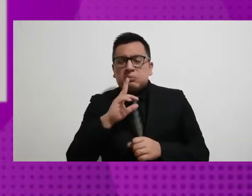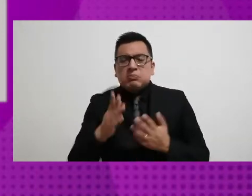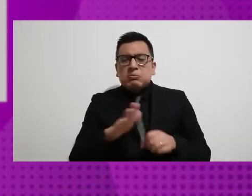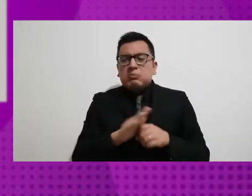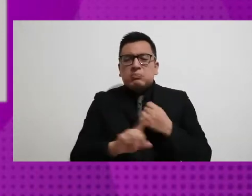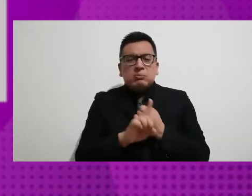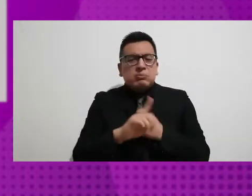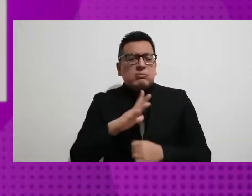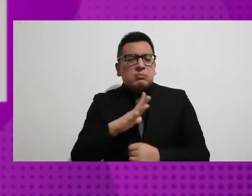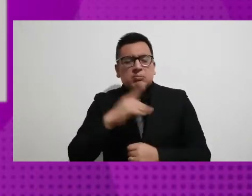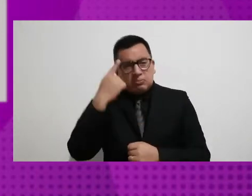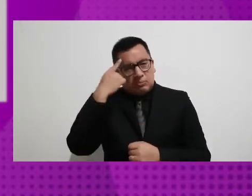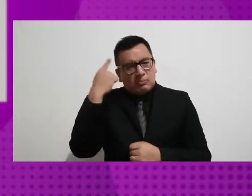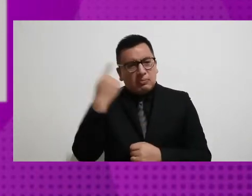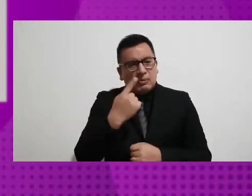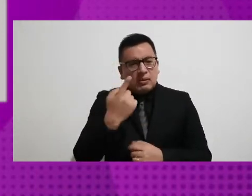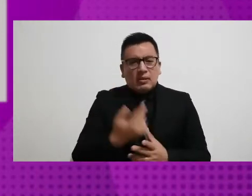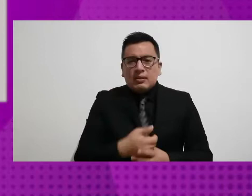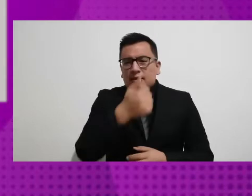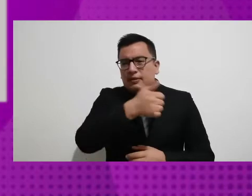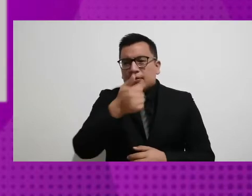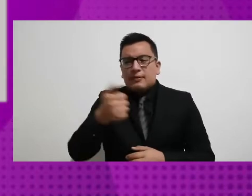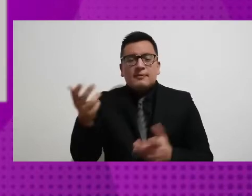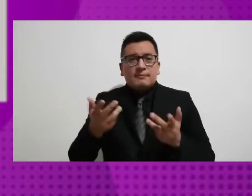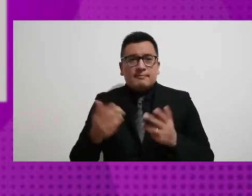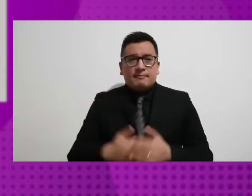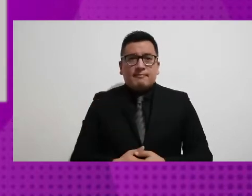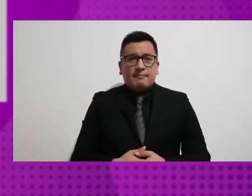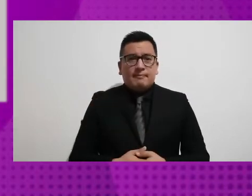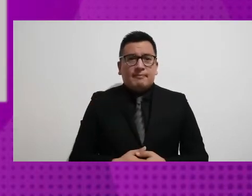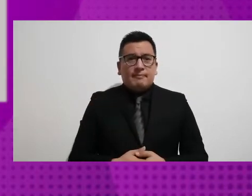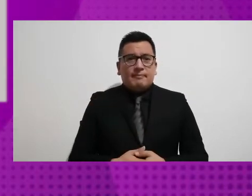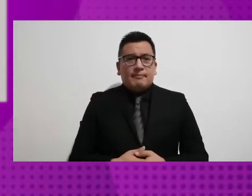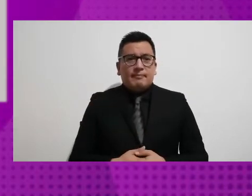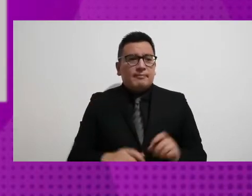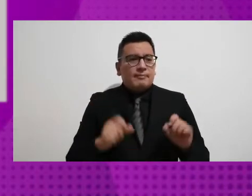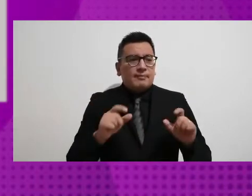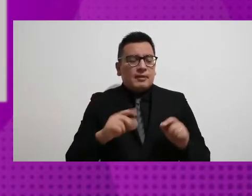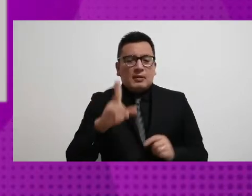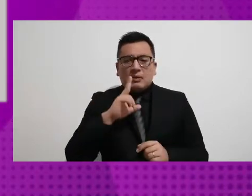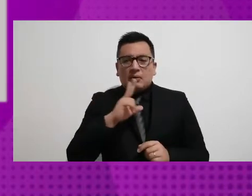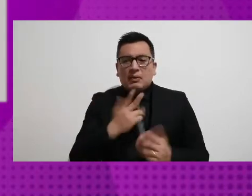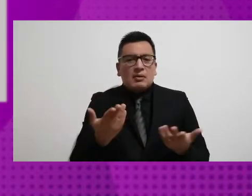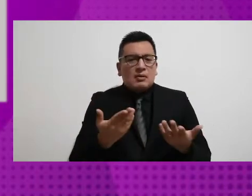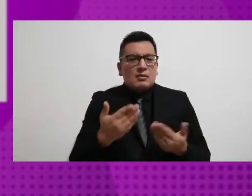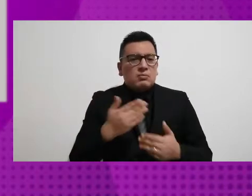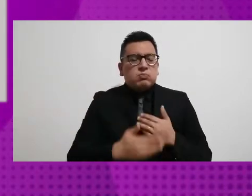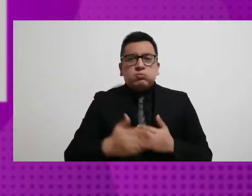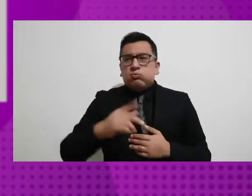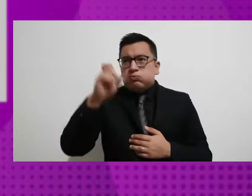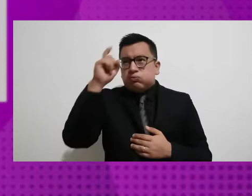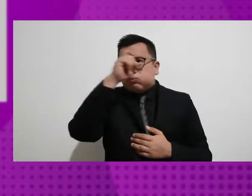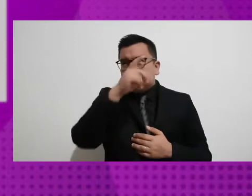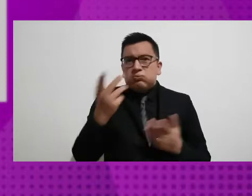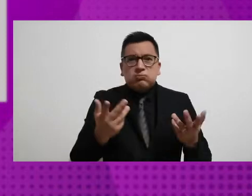los problemas que han tenido para ejercer cada uno sus facultades? ¿Y cuáles sean los retos a los que se